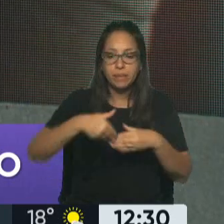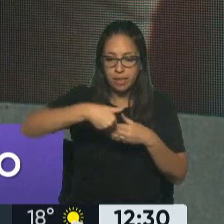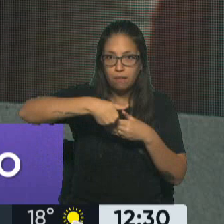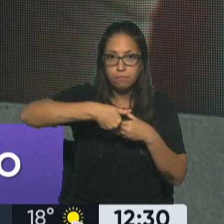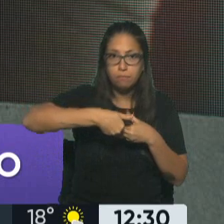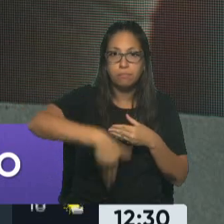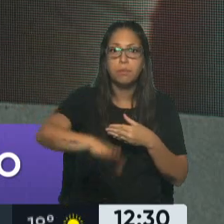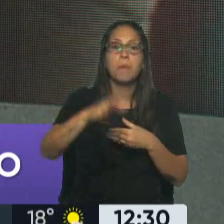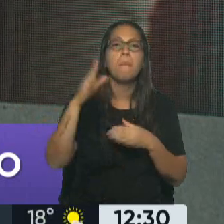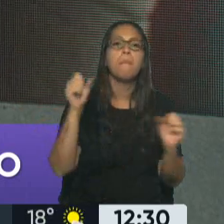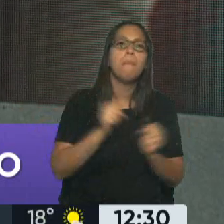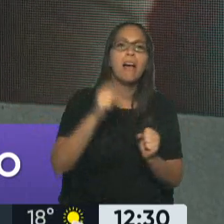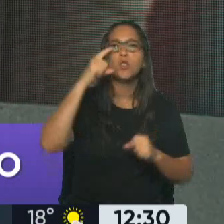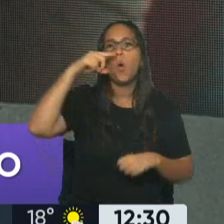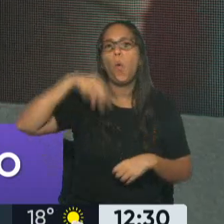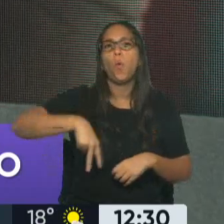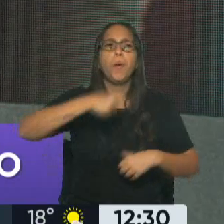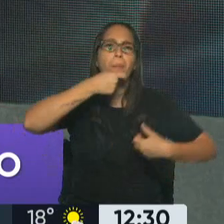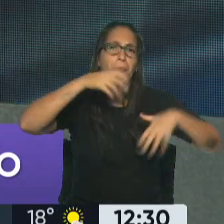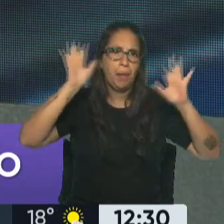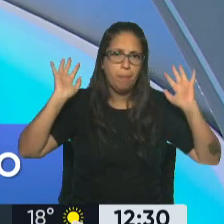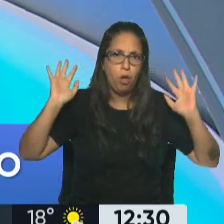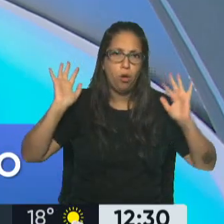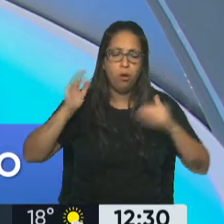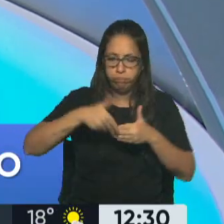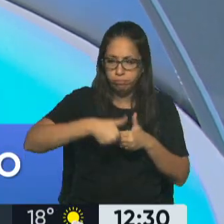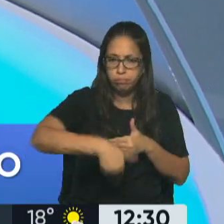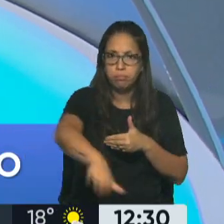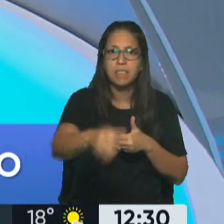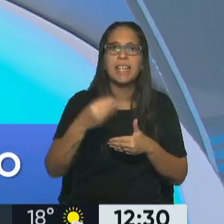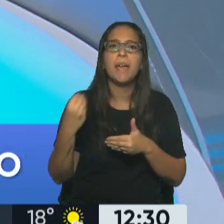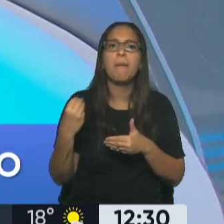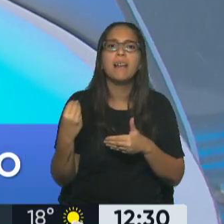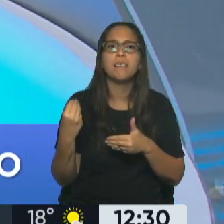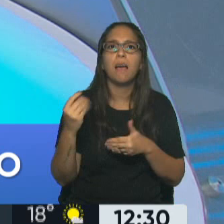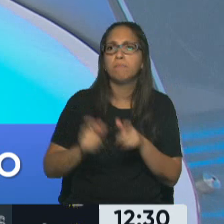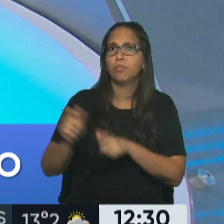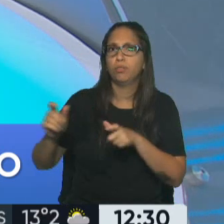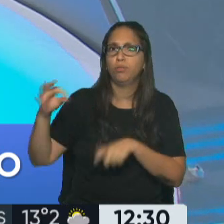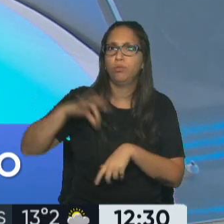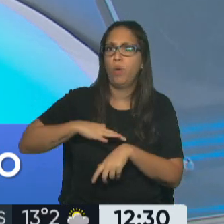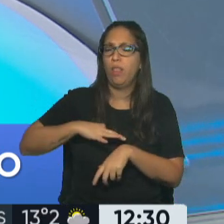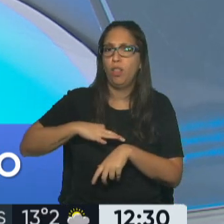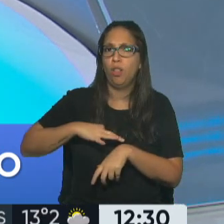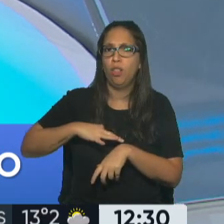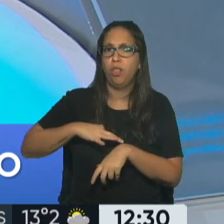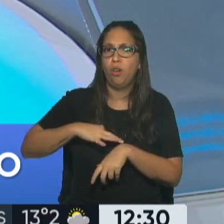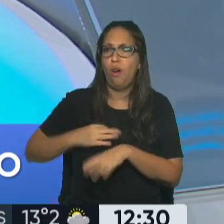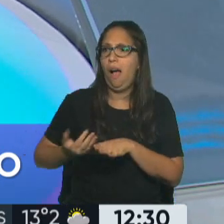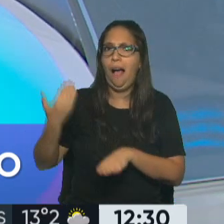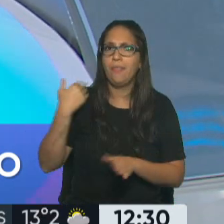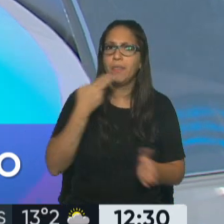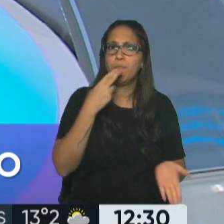mes de mayo, de junio de este año, ¿no? Es una hipótesis. ¿Qué sucede con los asalariados que hasta ese momento no estaban